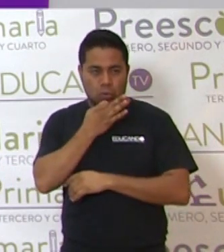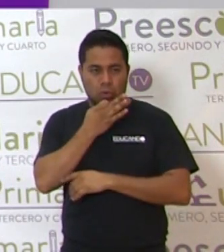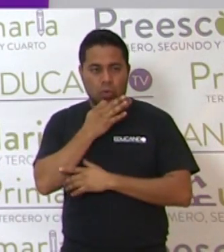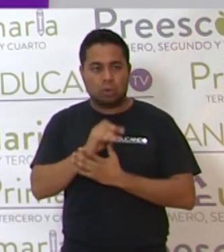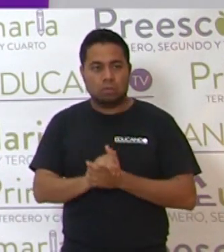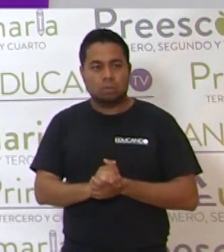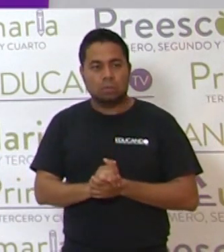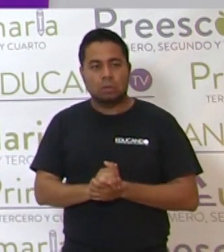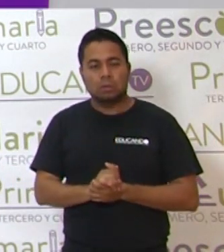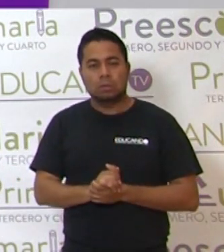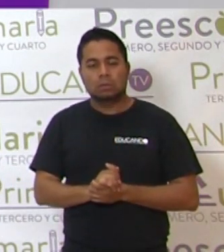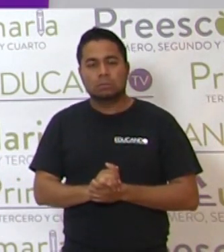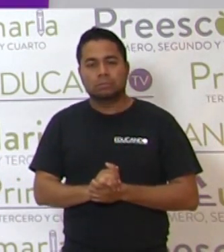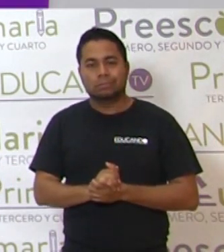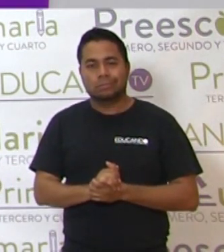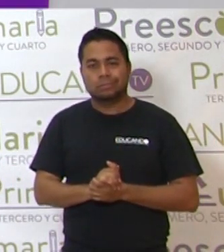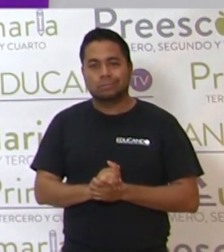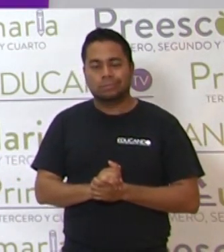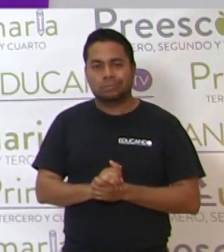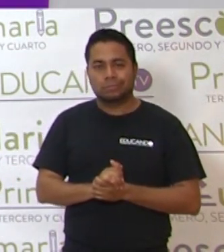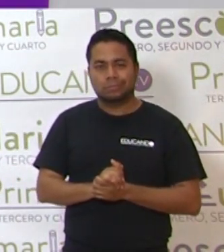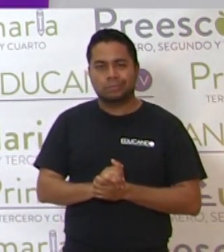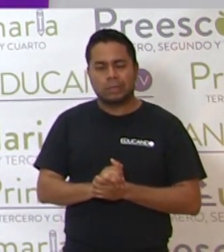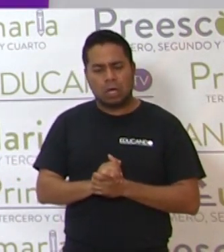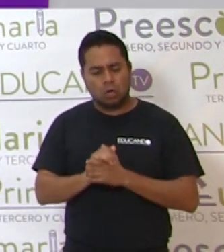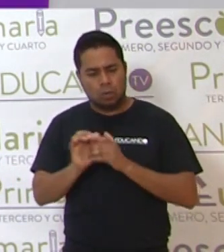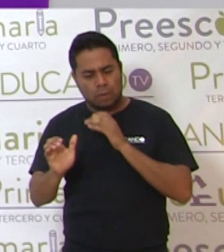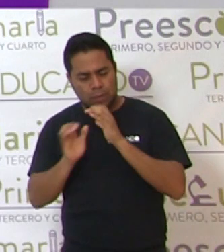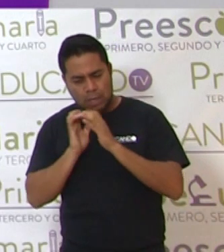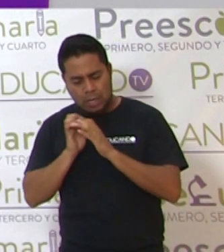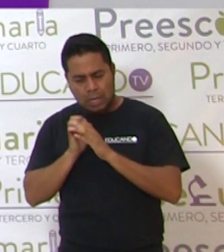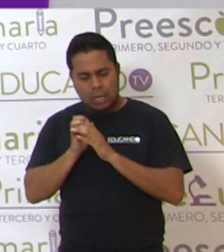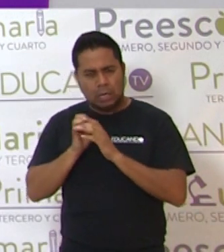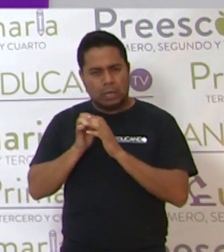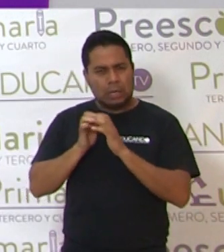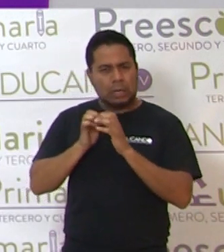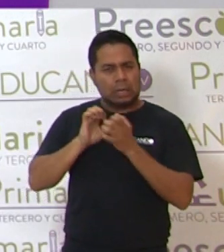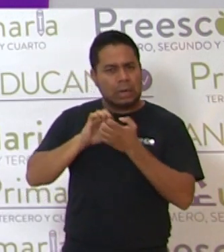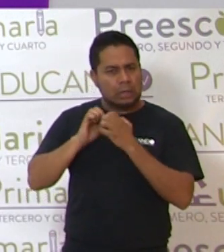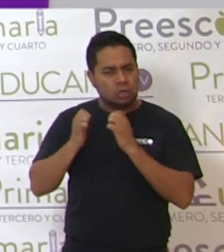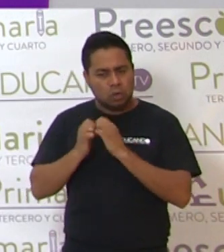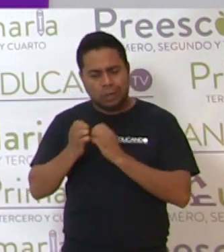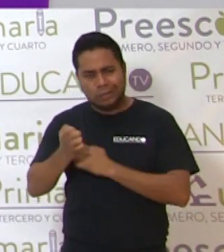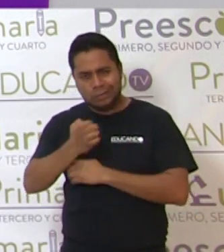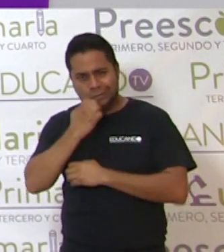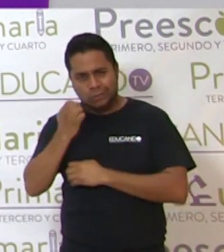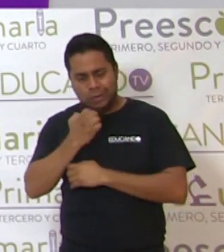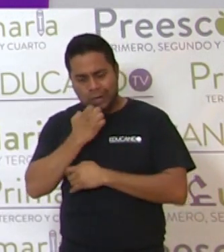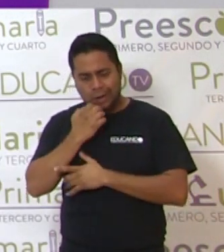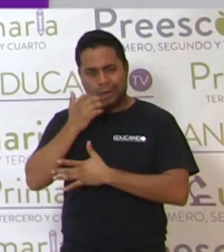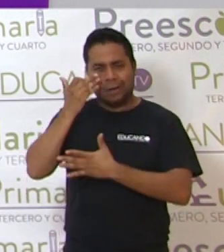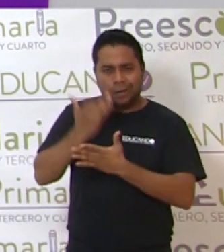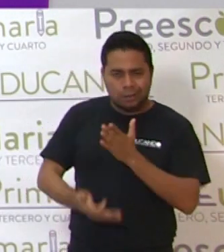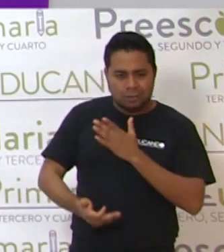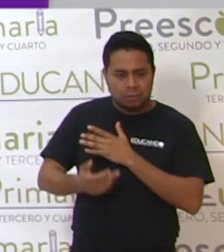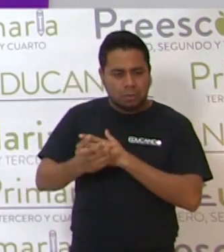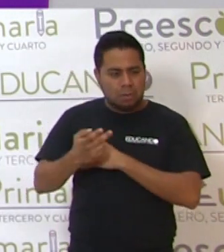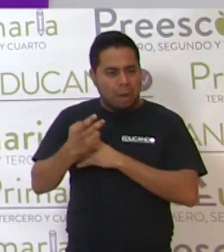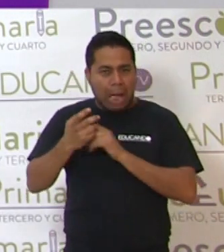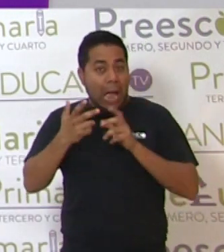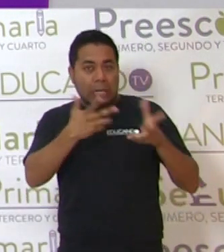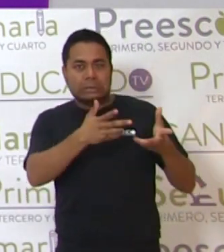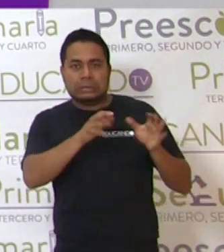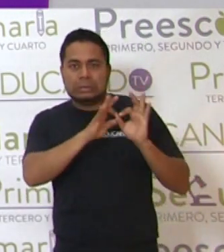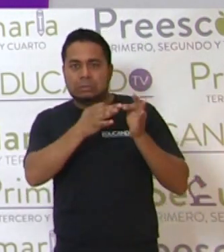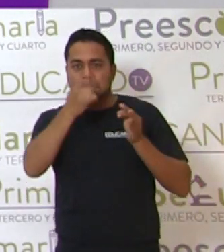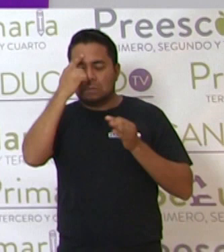fomentar engaño escuela carezca. Podría ser una forma de escribir o de redactar un poema.